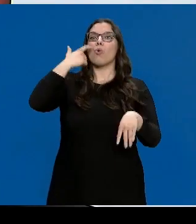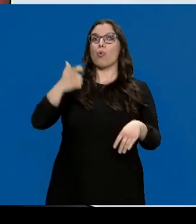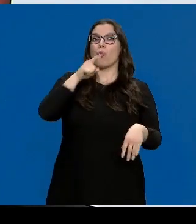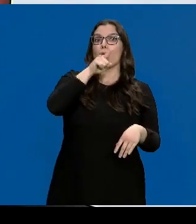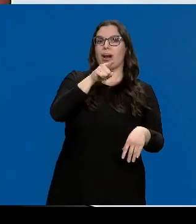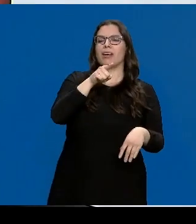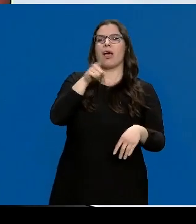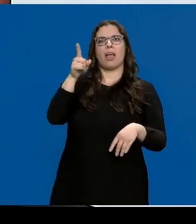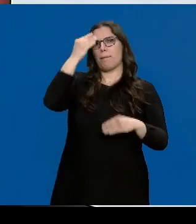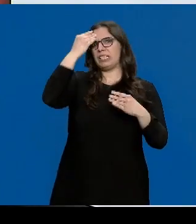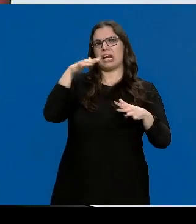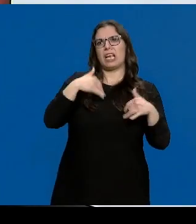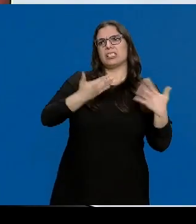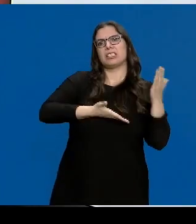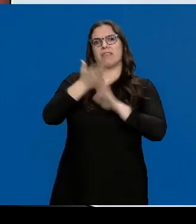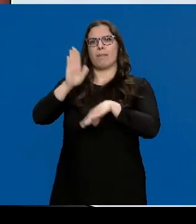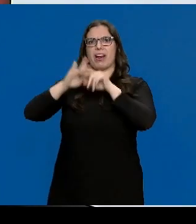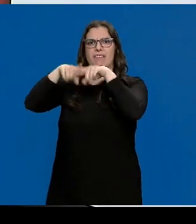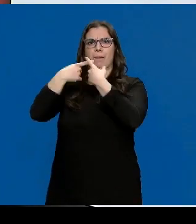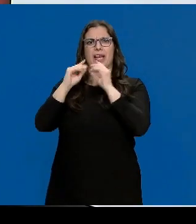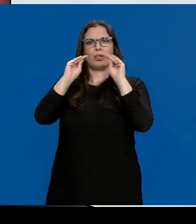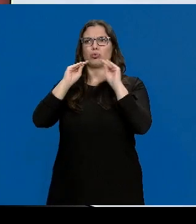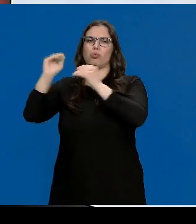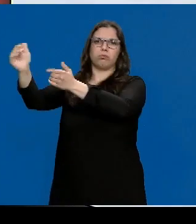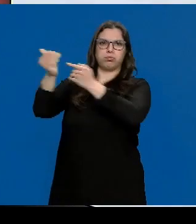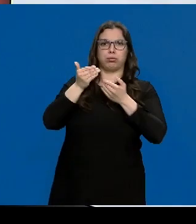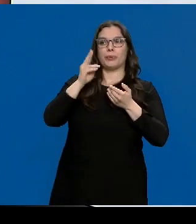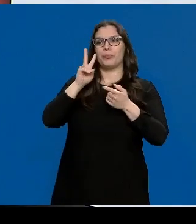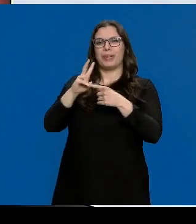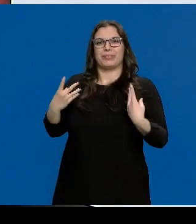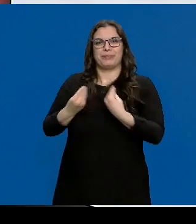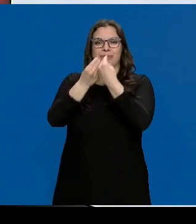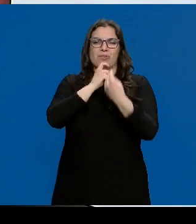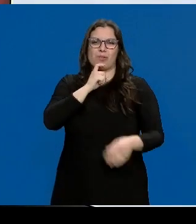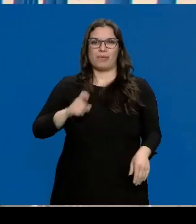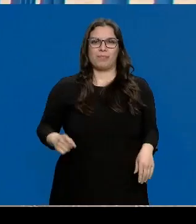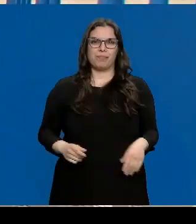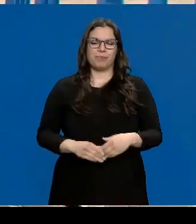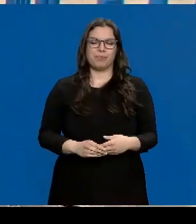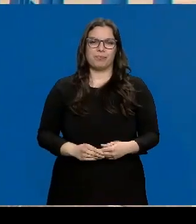recibía, así como van a ver, a los suyos entre lágrimas y un gran alivio.